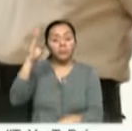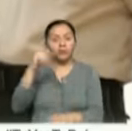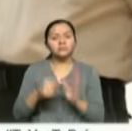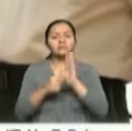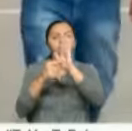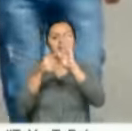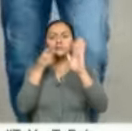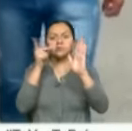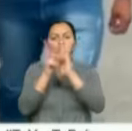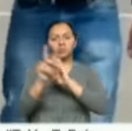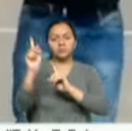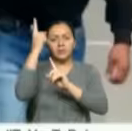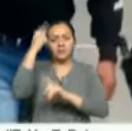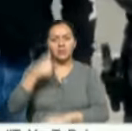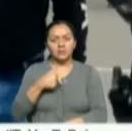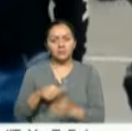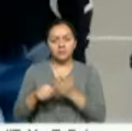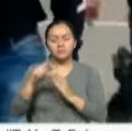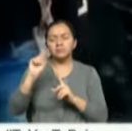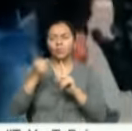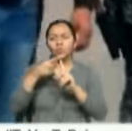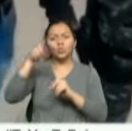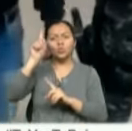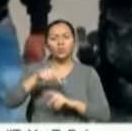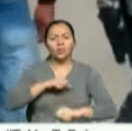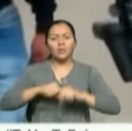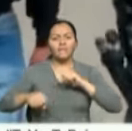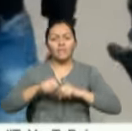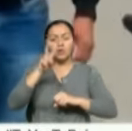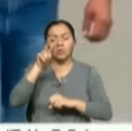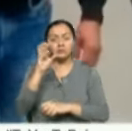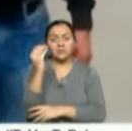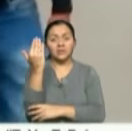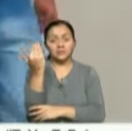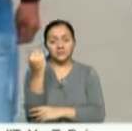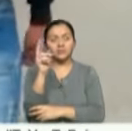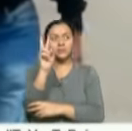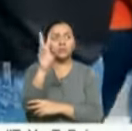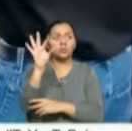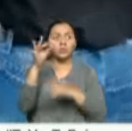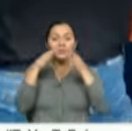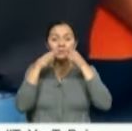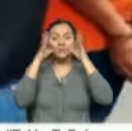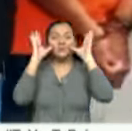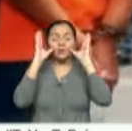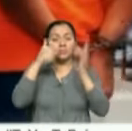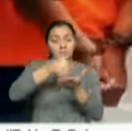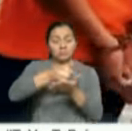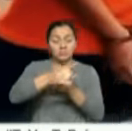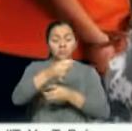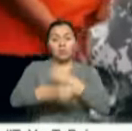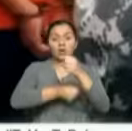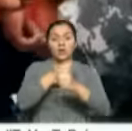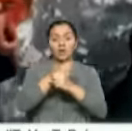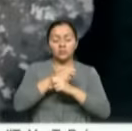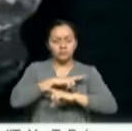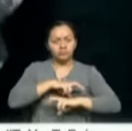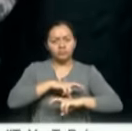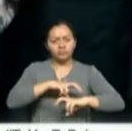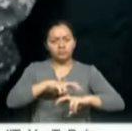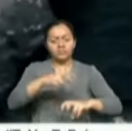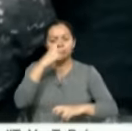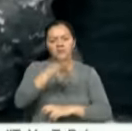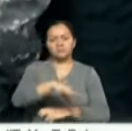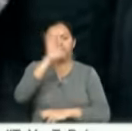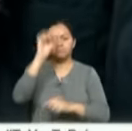la denuncia ante la Fiscalía el 1 de mayo de 2015 y el 29 de diciembre de ese mismo año, en el operativo Estrella Dorada,